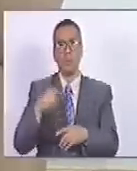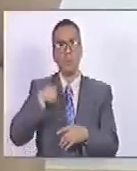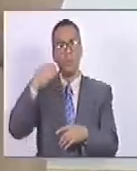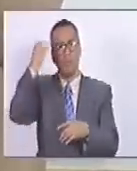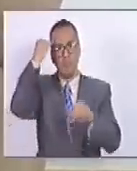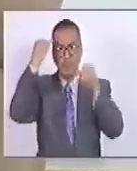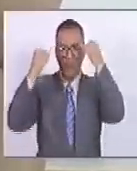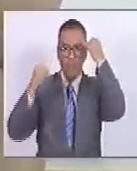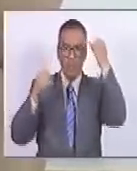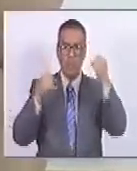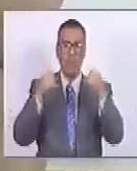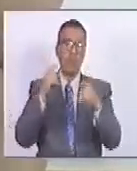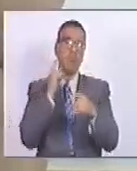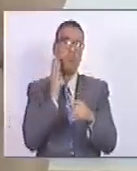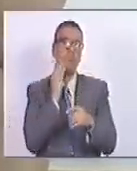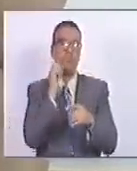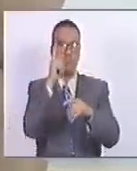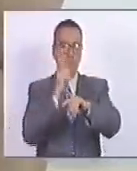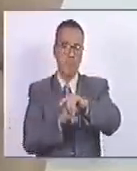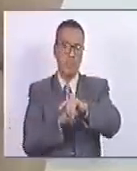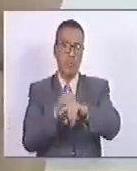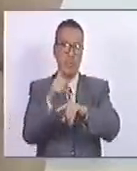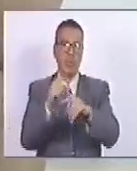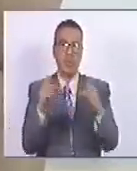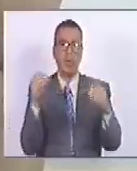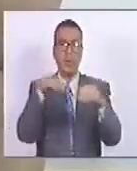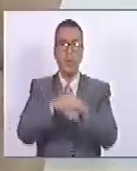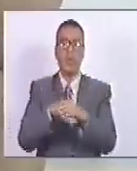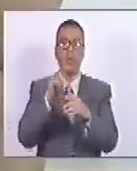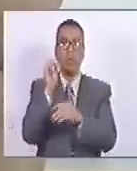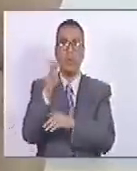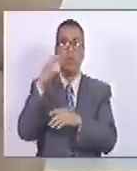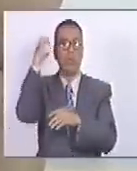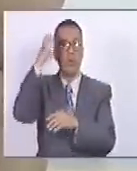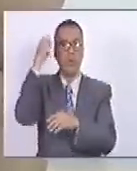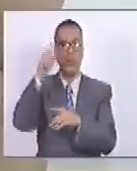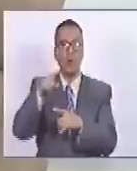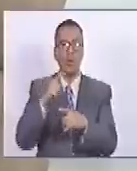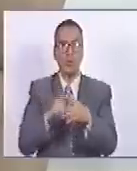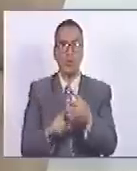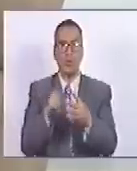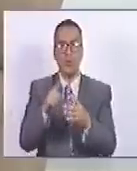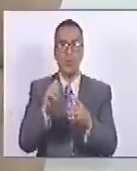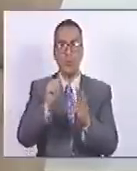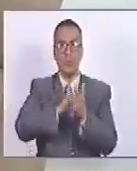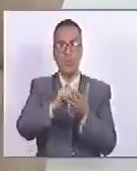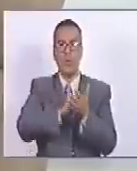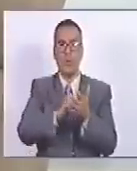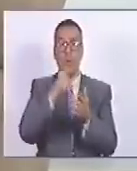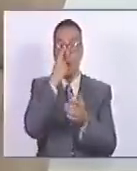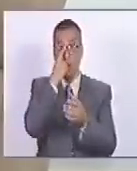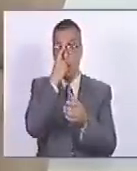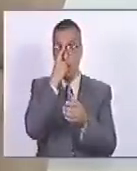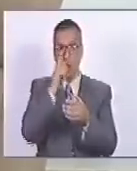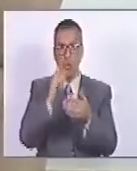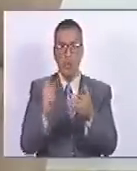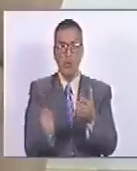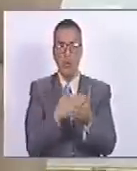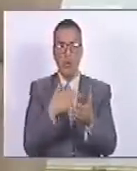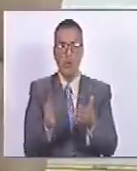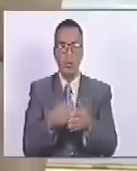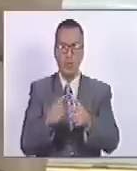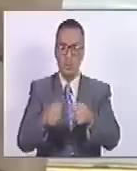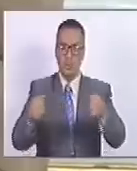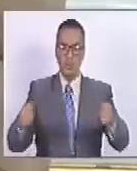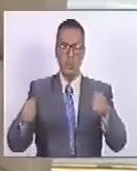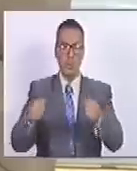Imagínense por un momento, señores miembros del Parlamento Europeo, que por cierto tengo una cosa aquí, un artículo publicado en un diario llamado El